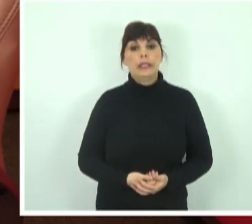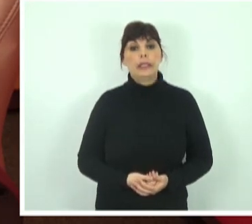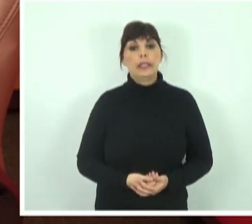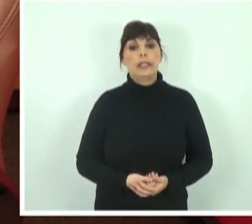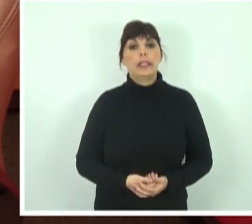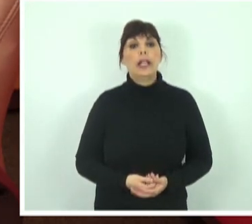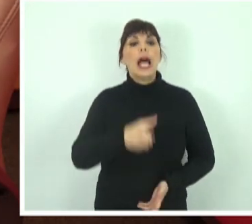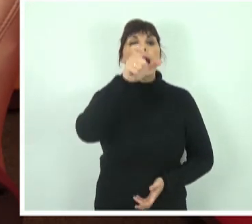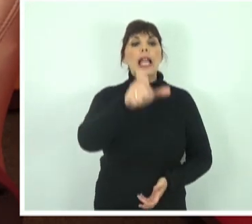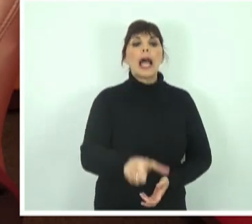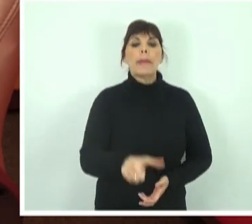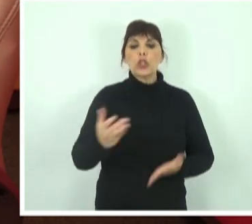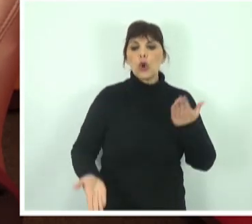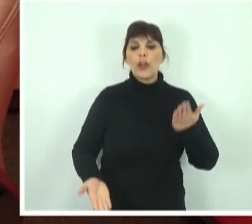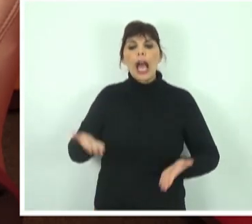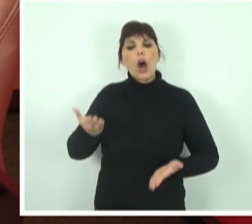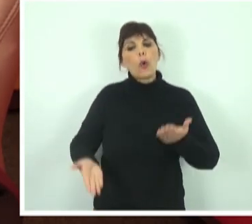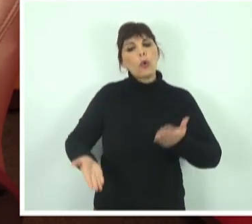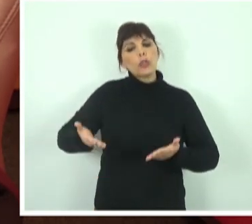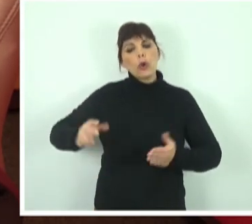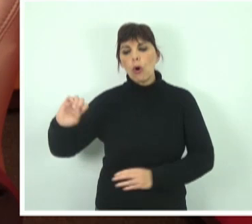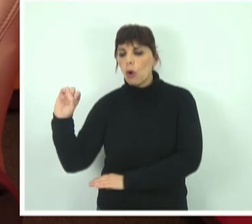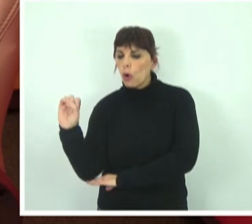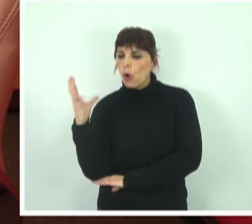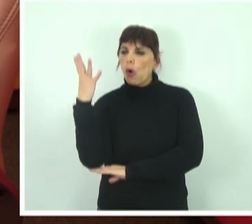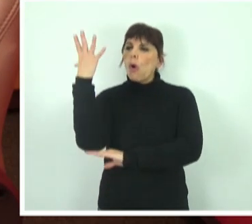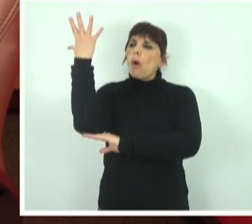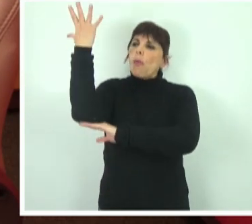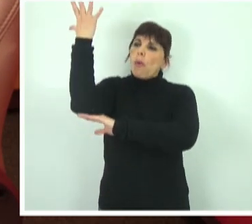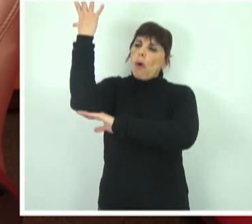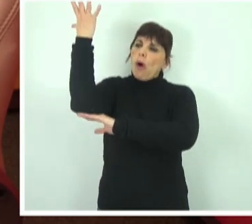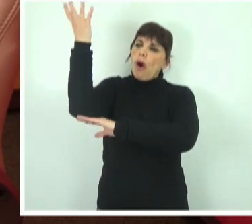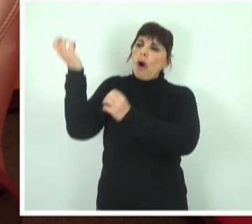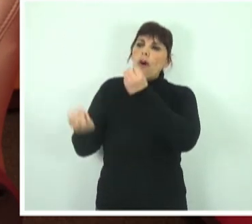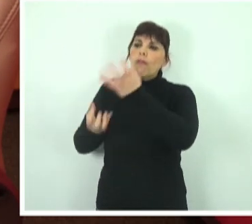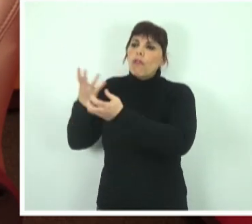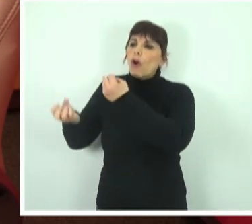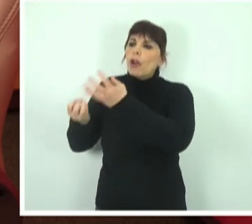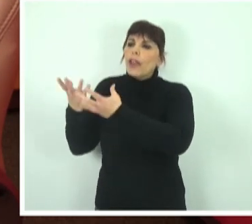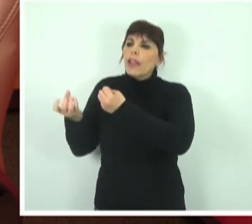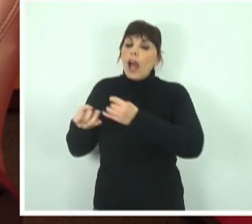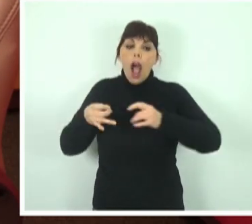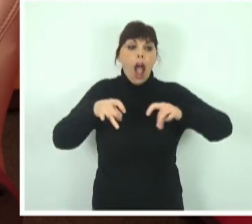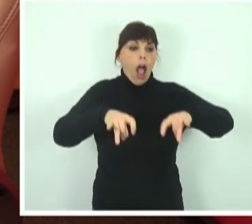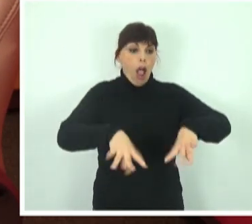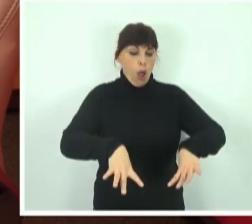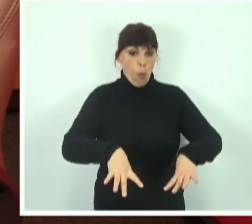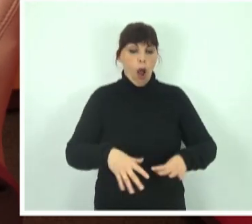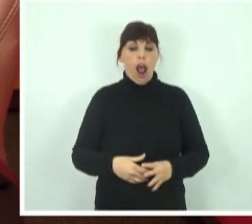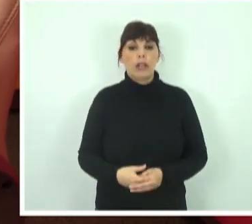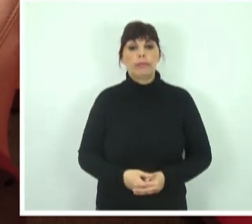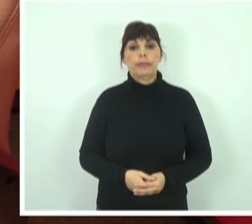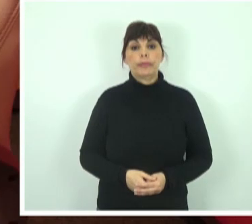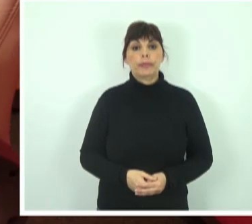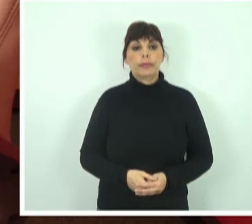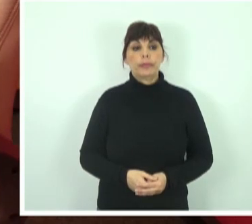el justo florecerá como la palma, que crecerá como el cedro en el Líbano, y los que